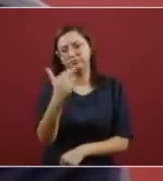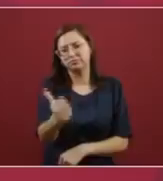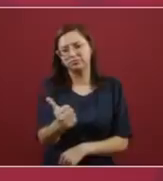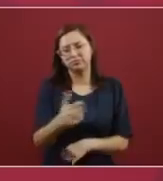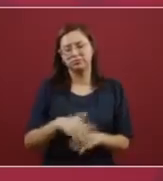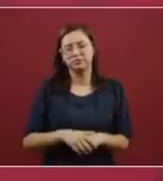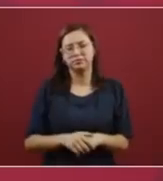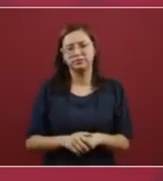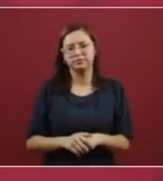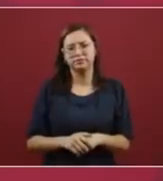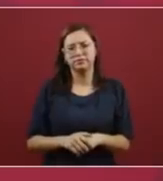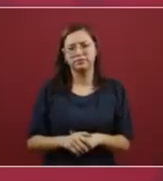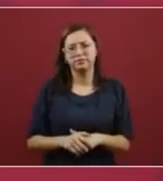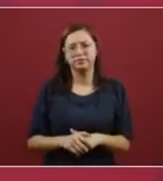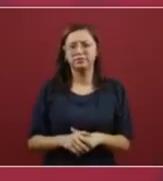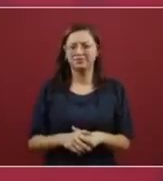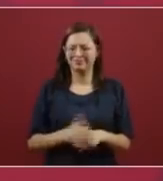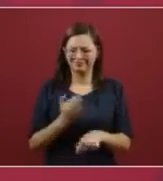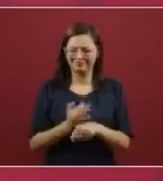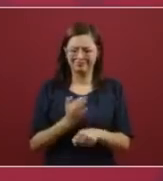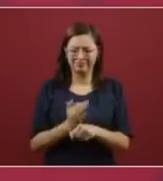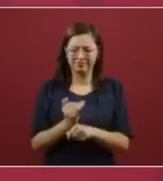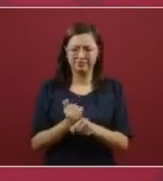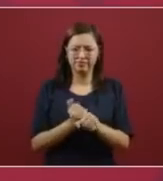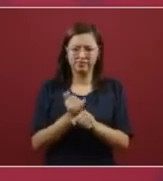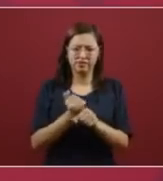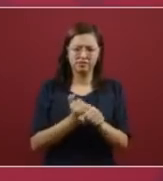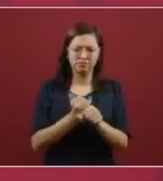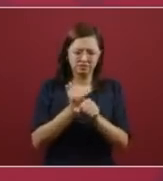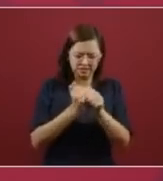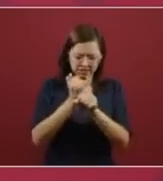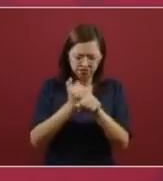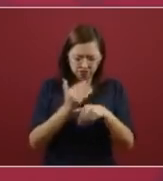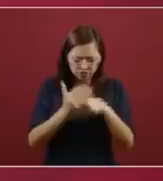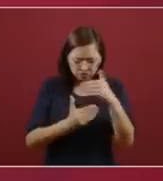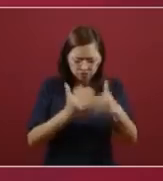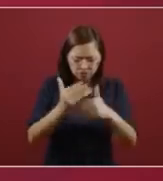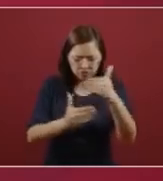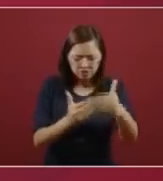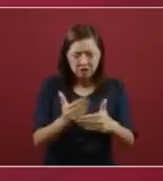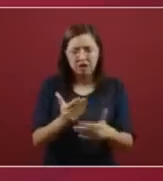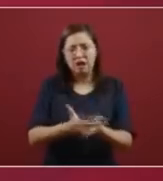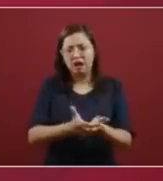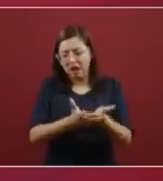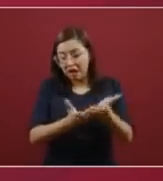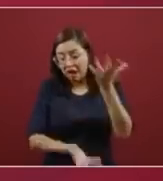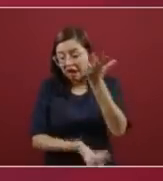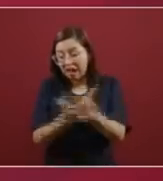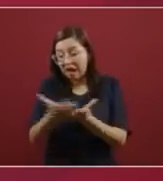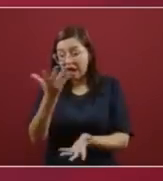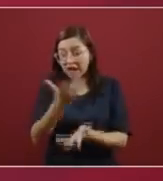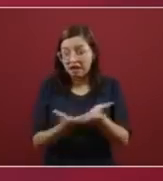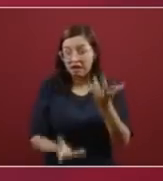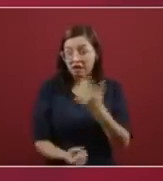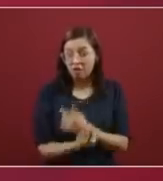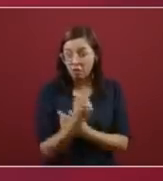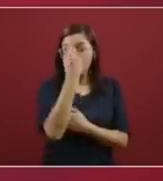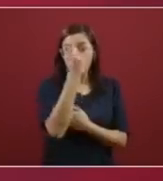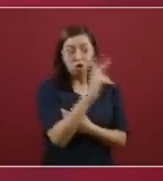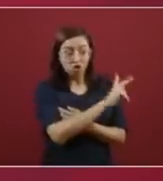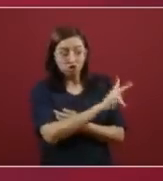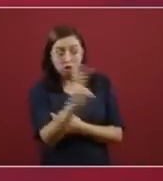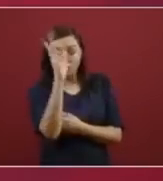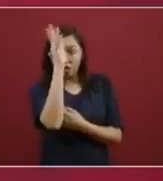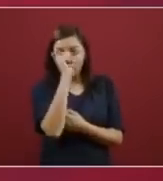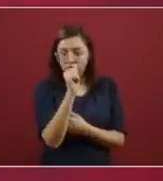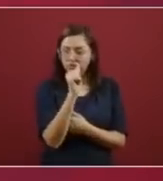Inclusive hay investigaciones que están haciendo para evitar prácticas monopólicas. Asimismo, hizo